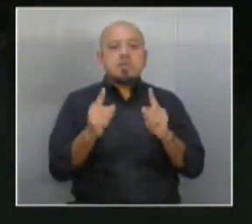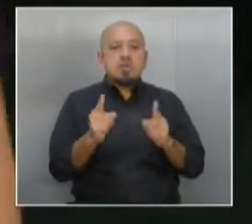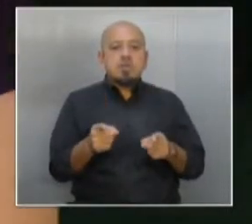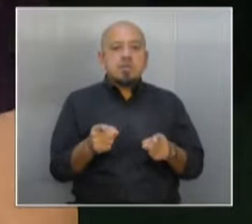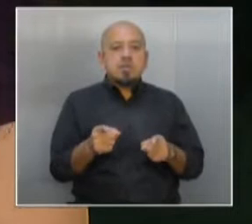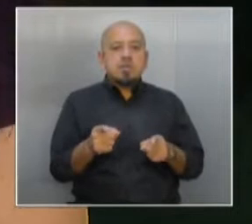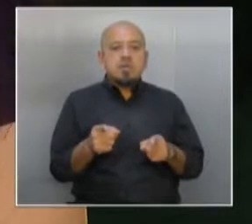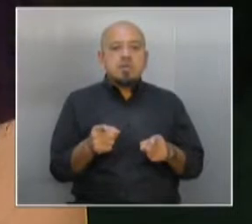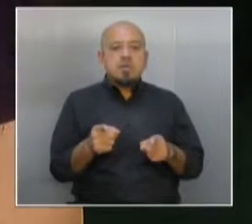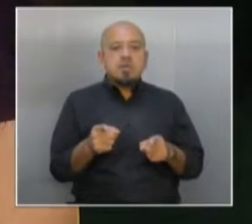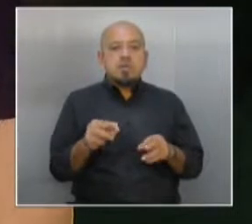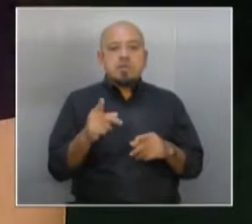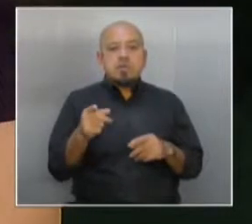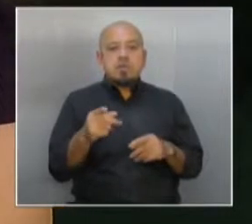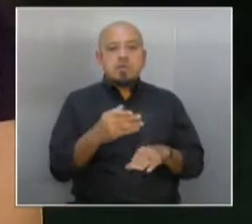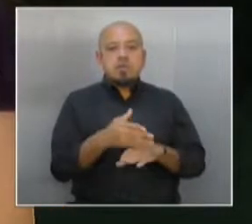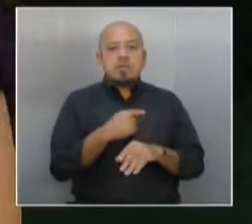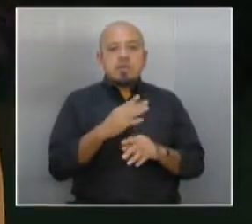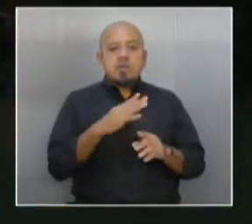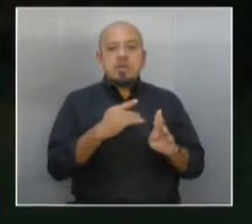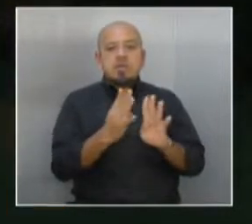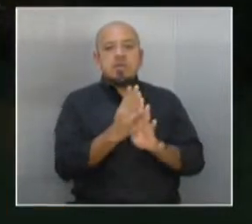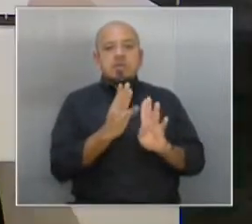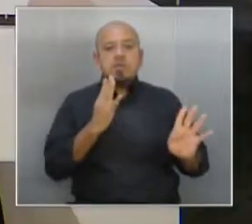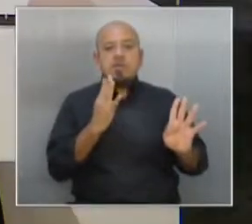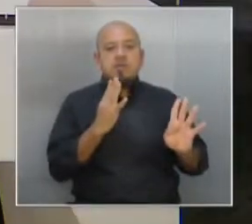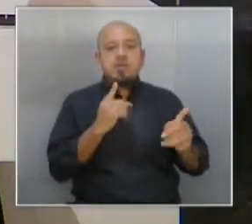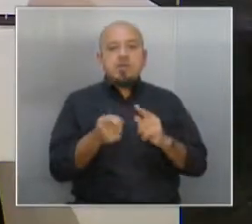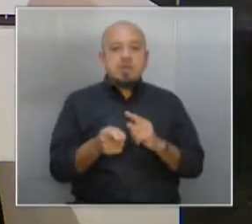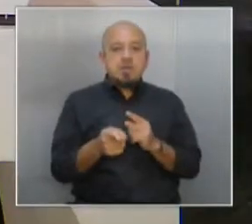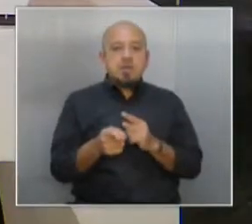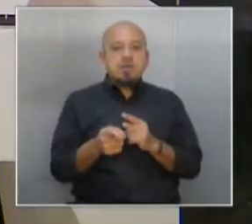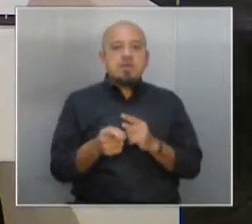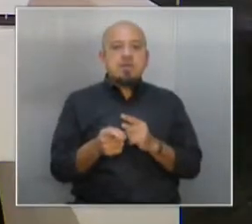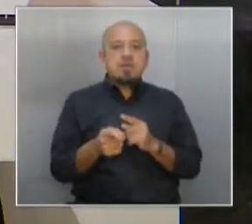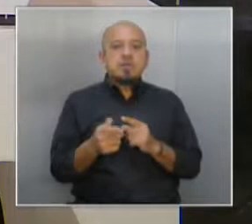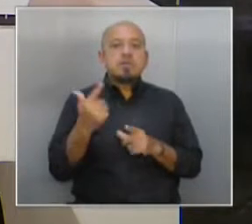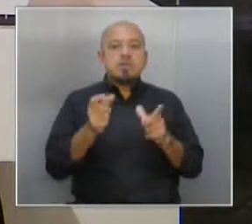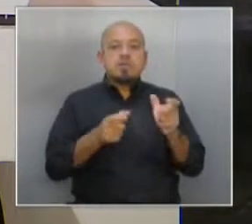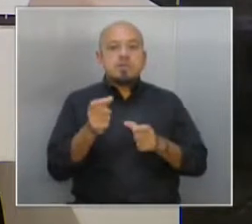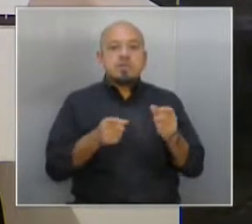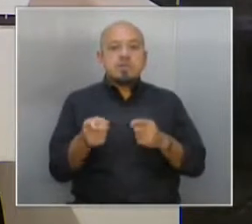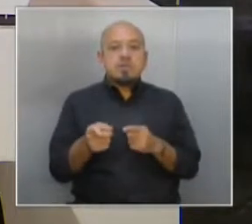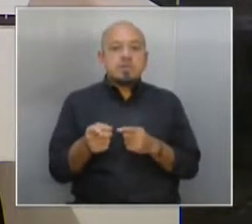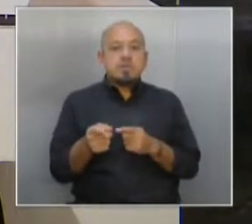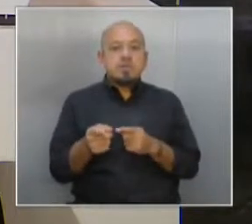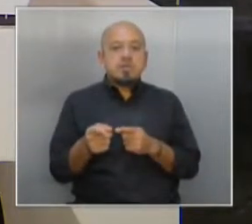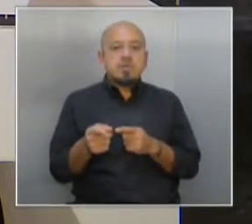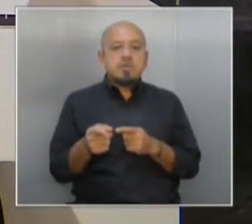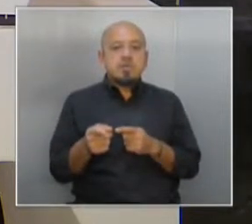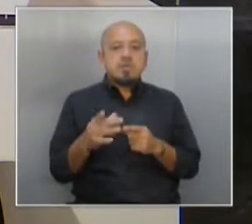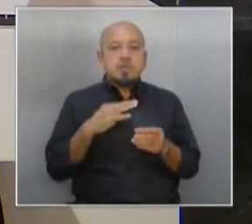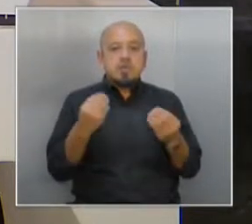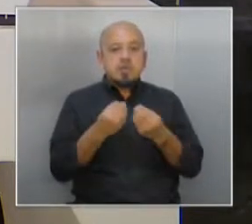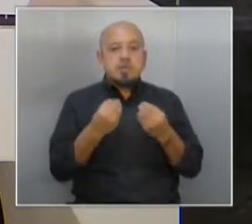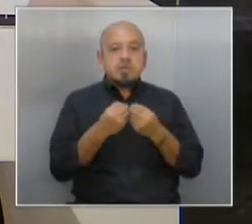día, lo que pasa es que tienen que ir re temprano y va a haber una fila. Claro. Yo recomiendo mejor, que vayan las ya. Personas que ya la, que son varias, que